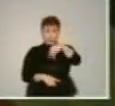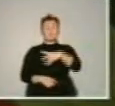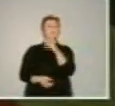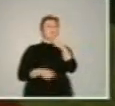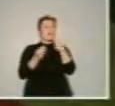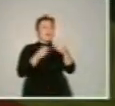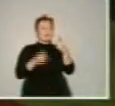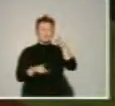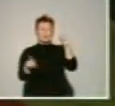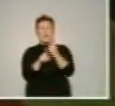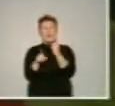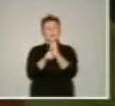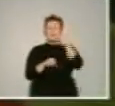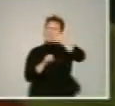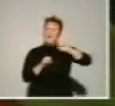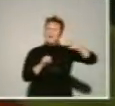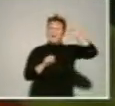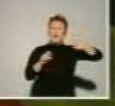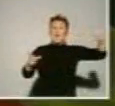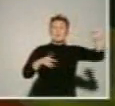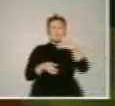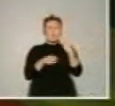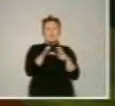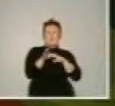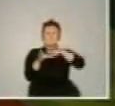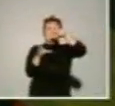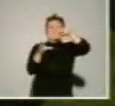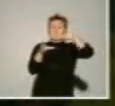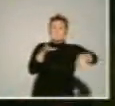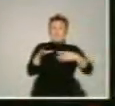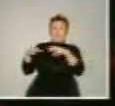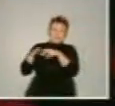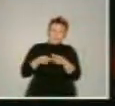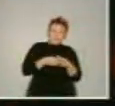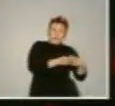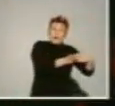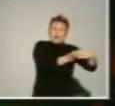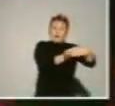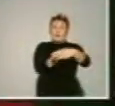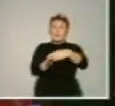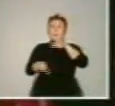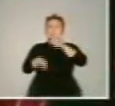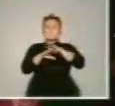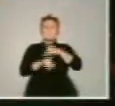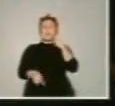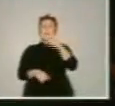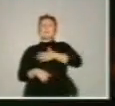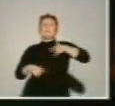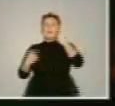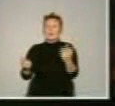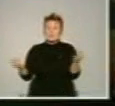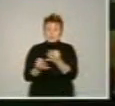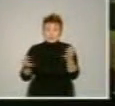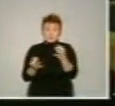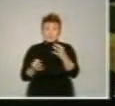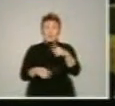tropas defensoras, decide desembarcar, fondeando en la bahía, para ser él personalmente